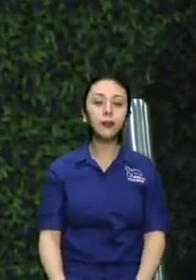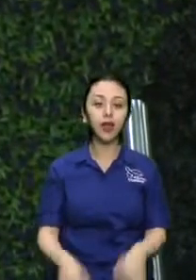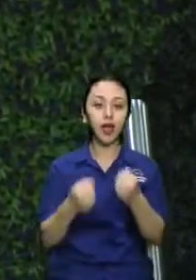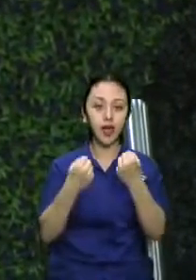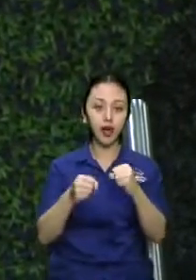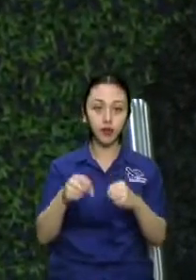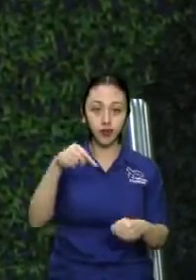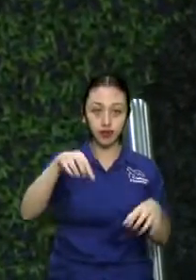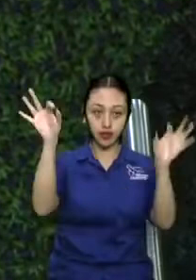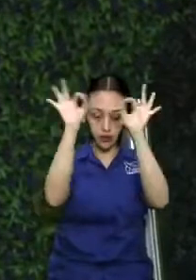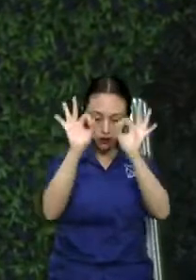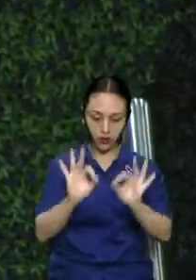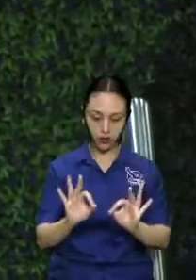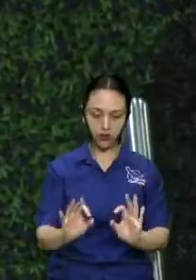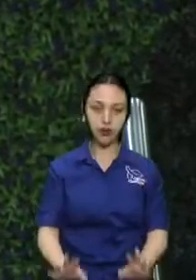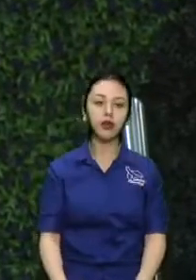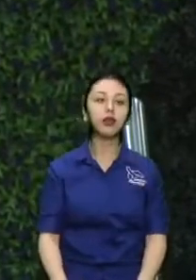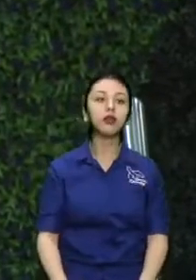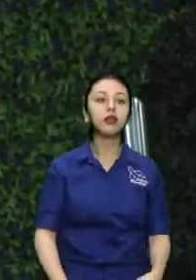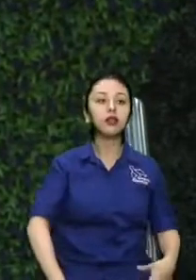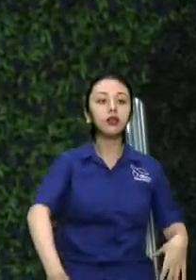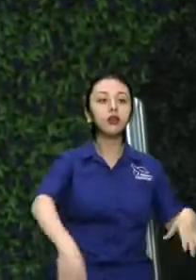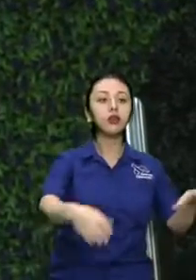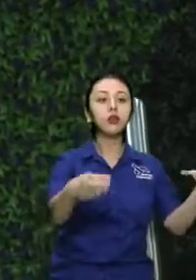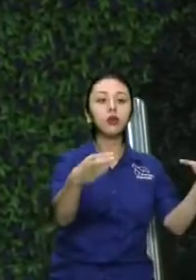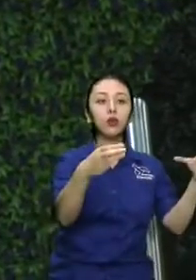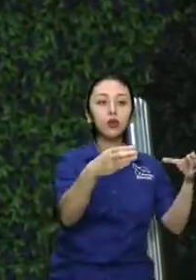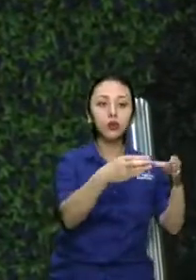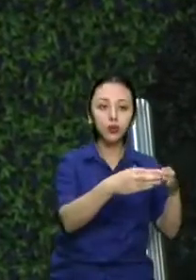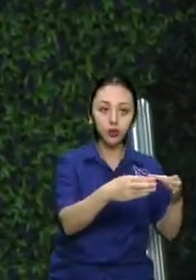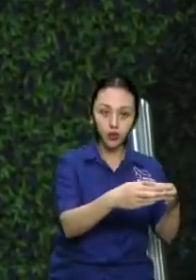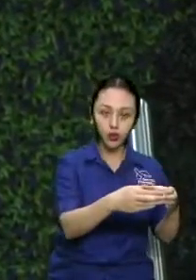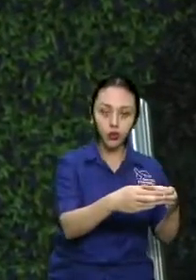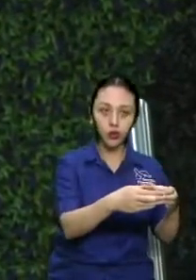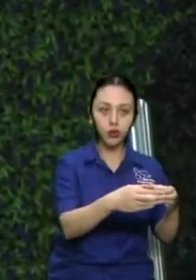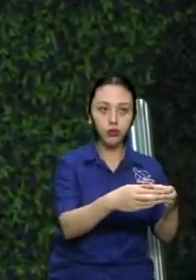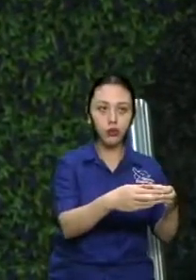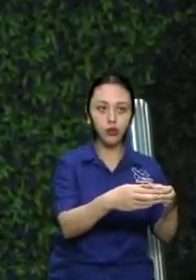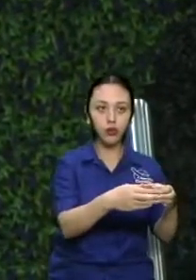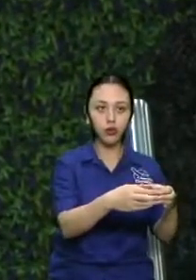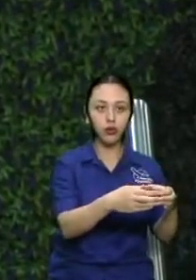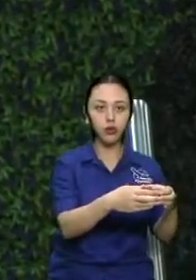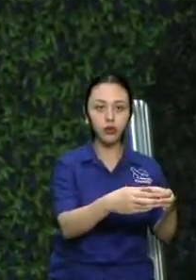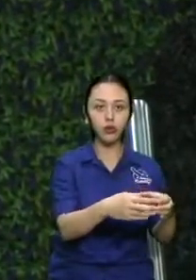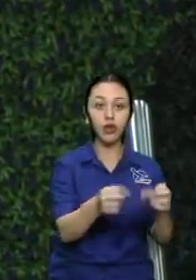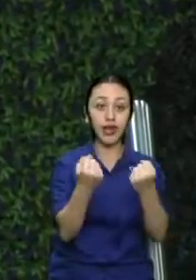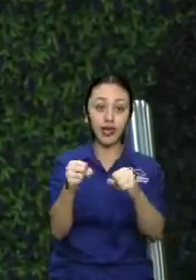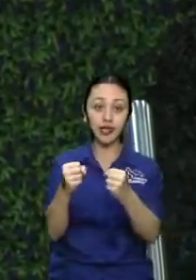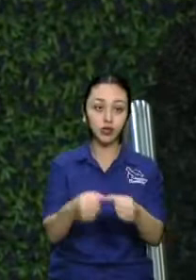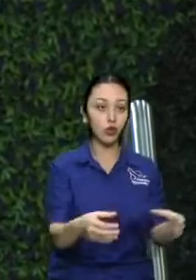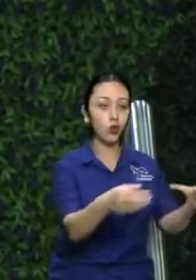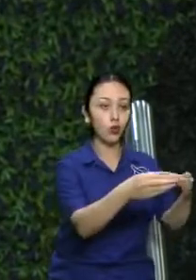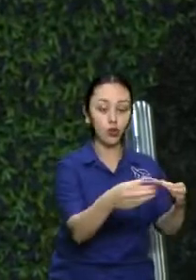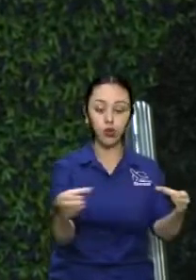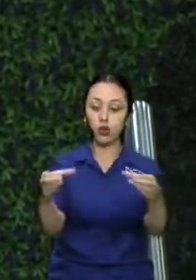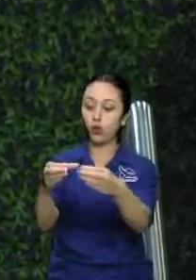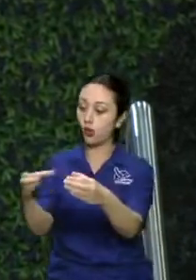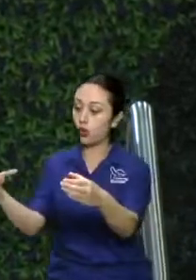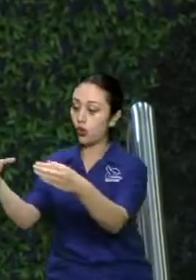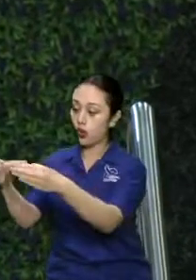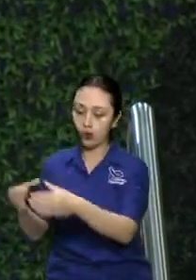En el departamento de administración, hay departamento de administración, departamento de consejería, y lo dejó todo bien, un organigrama.